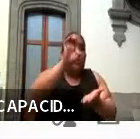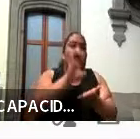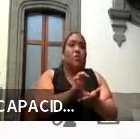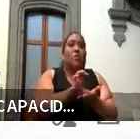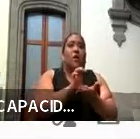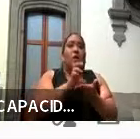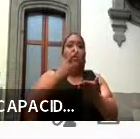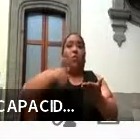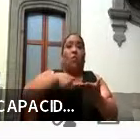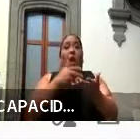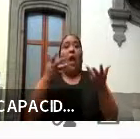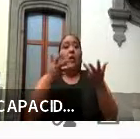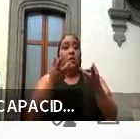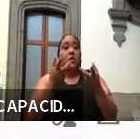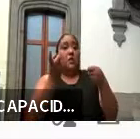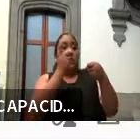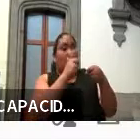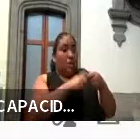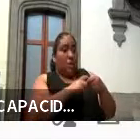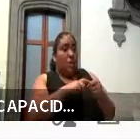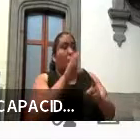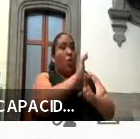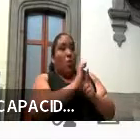vez parte de un comité